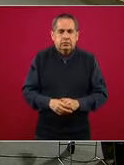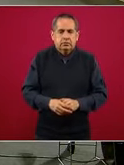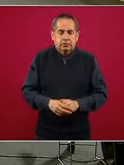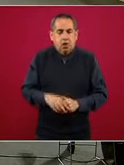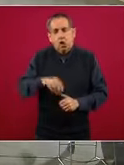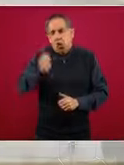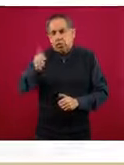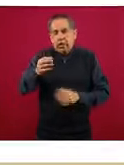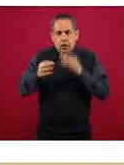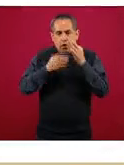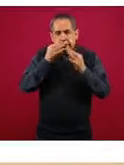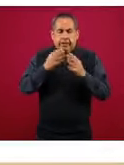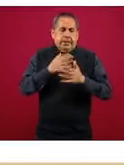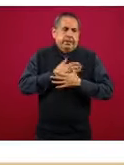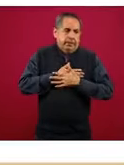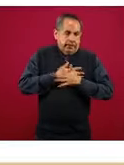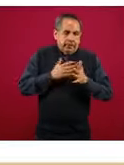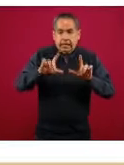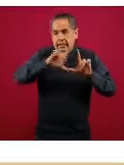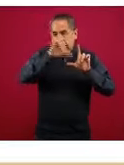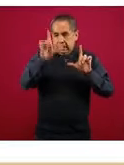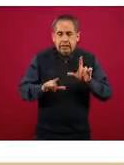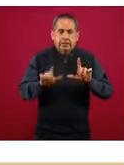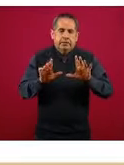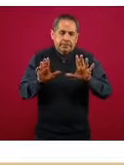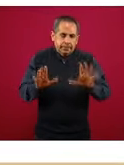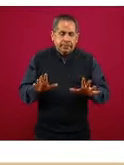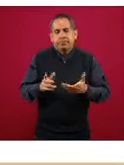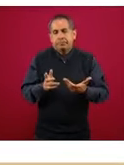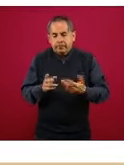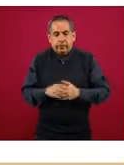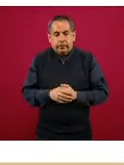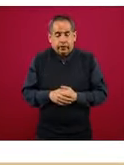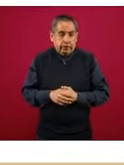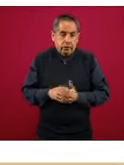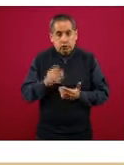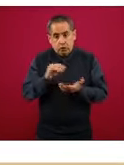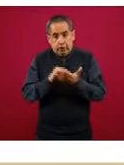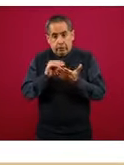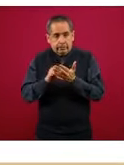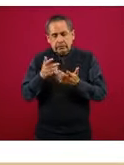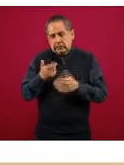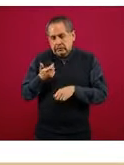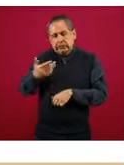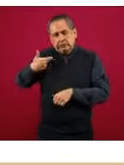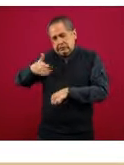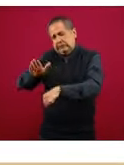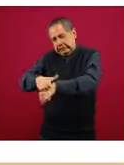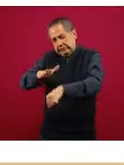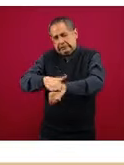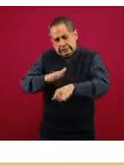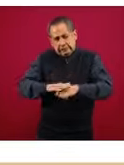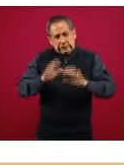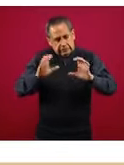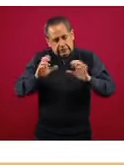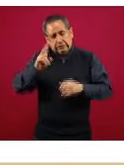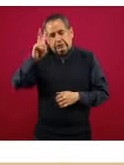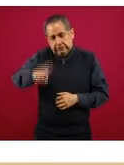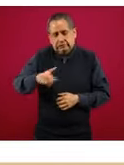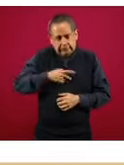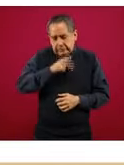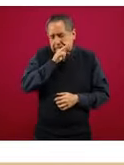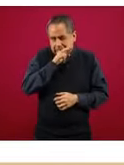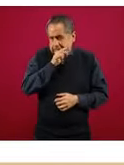La otra noticia alentadora a nivel nacional que persiste, independientemente del llamado que estoy haciendo con preocupación en